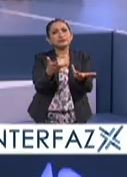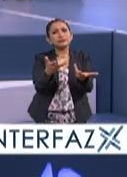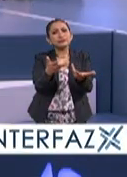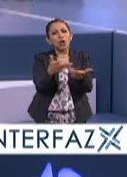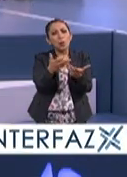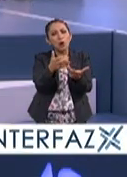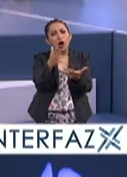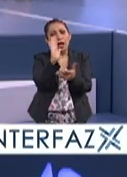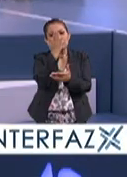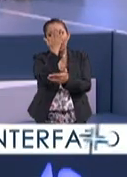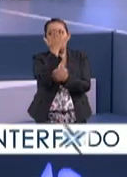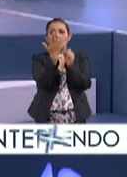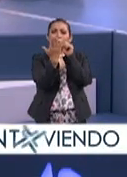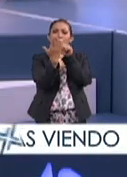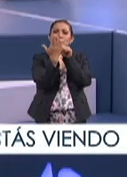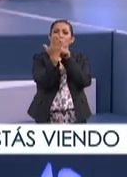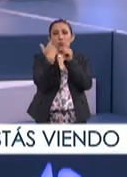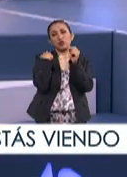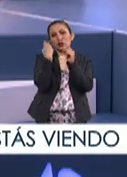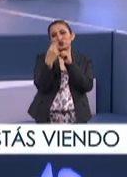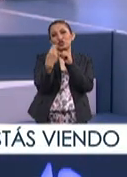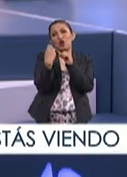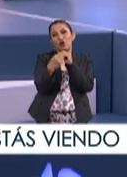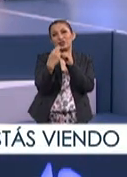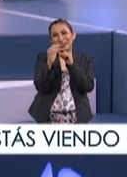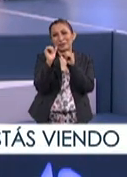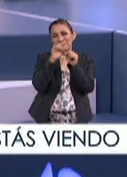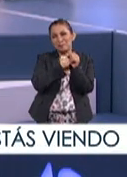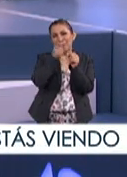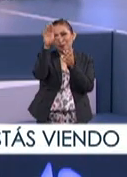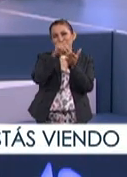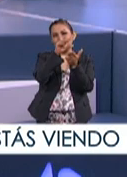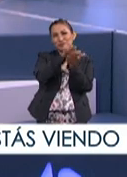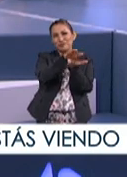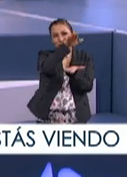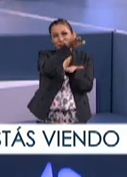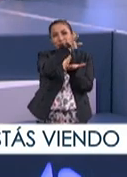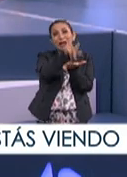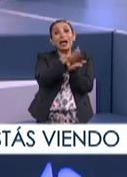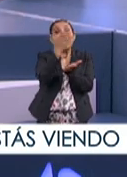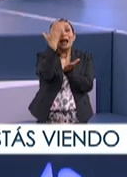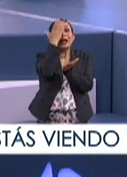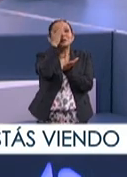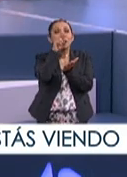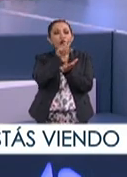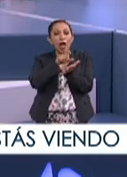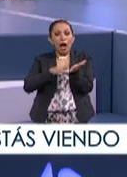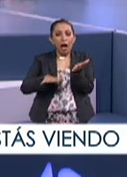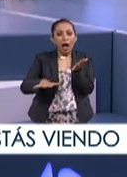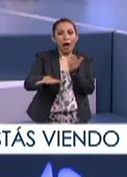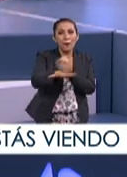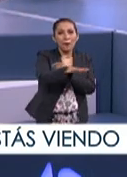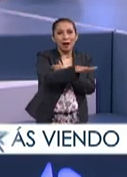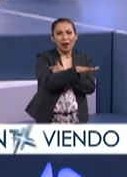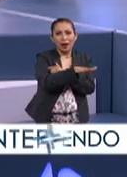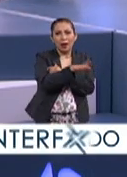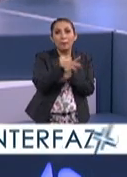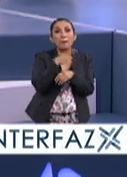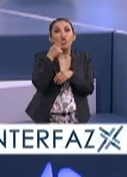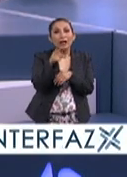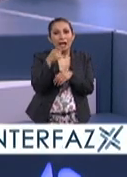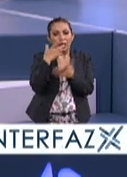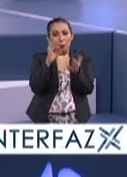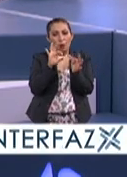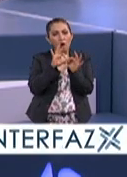el espejo de sí mismo, ¿no? Por eso yo llamo a esta teología el espejo y el agua, ¿no? Porque es una